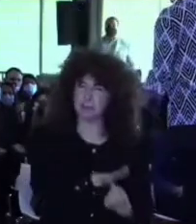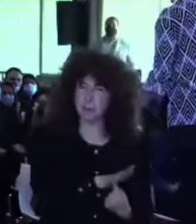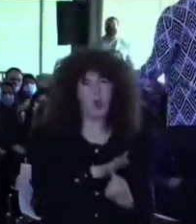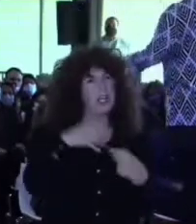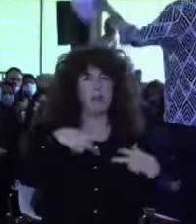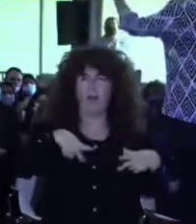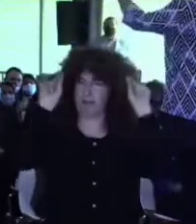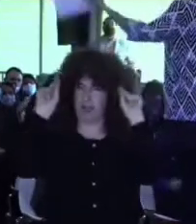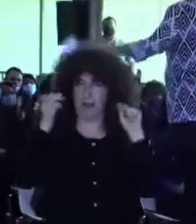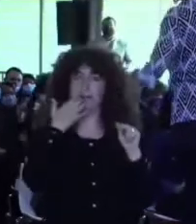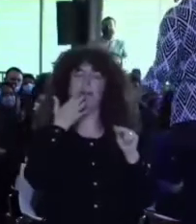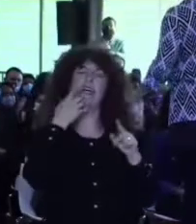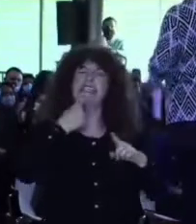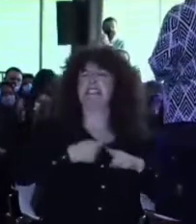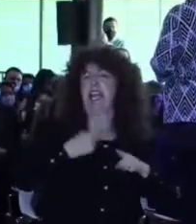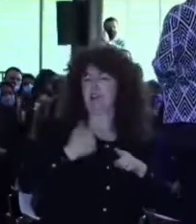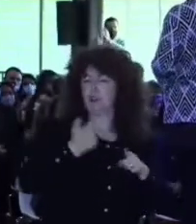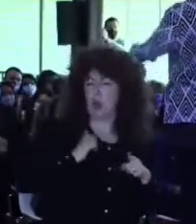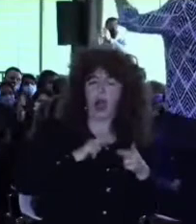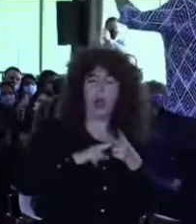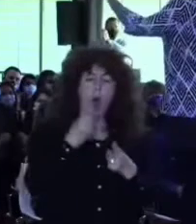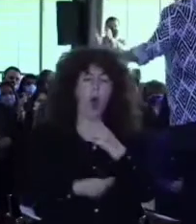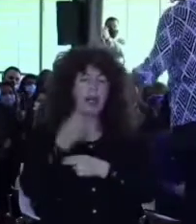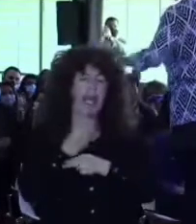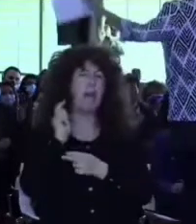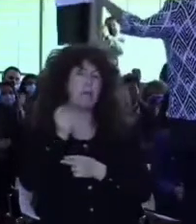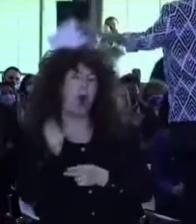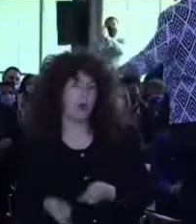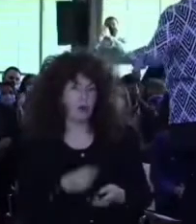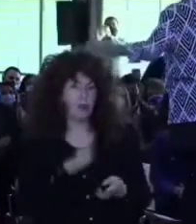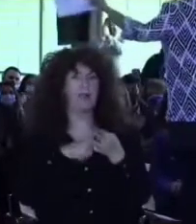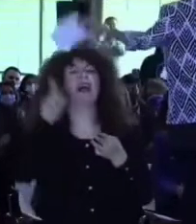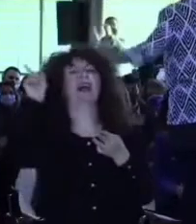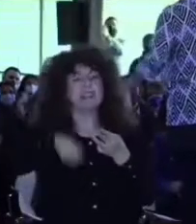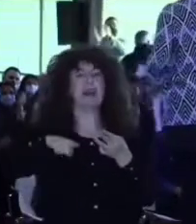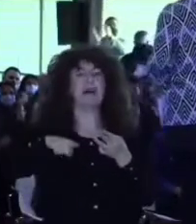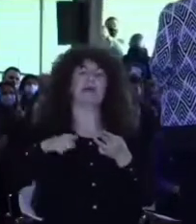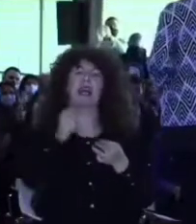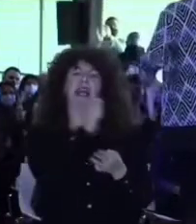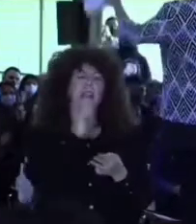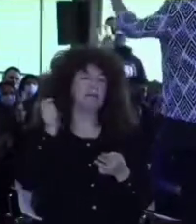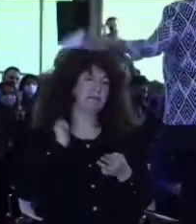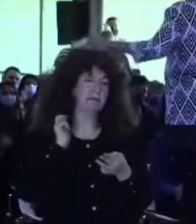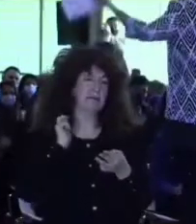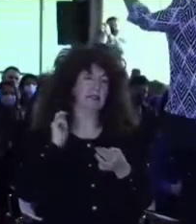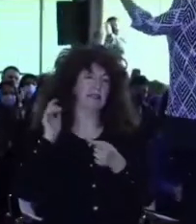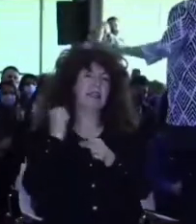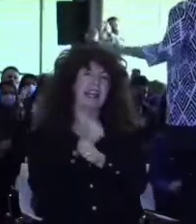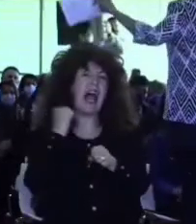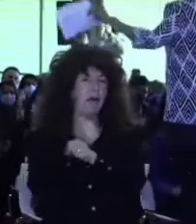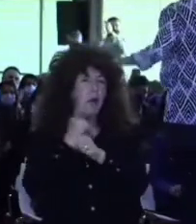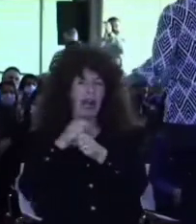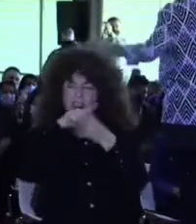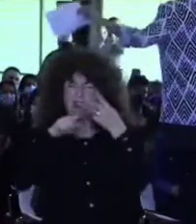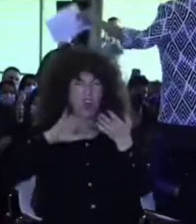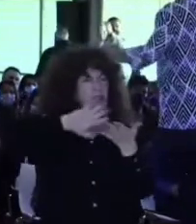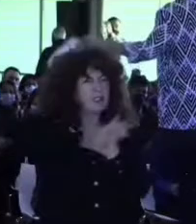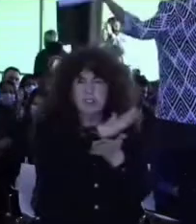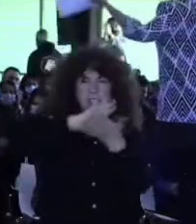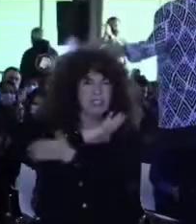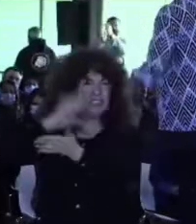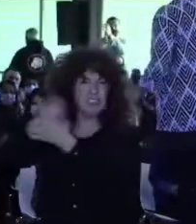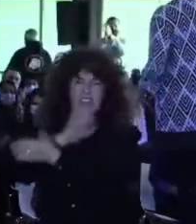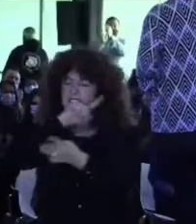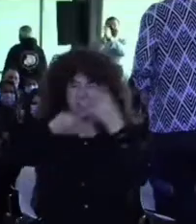explotación sexual, la explotación reproductiva, también la explotación laboral. Queremos abolir todas las